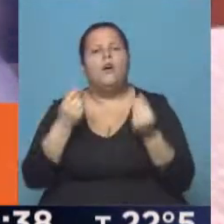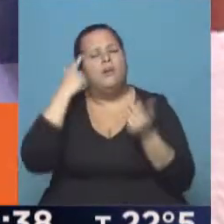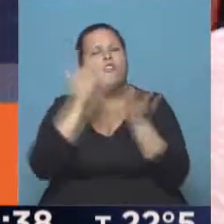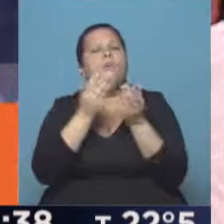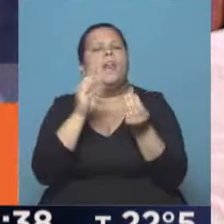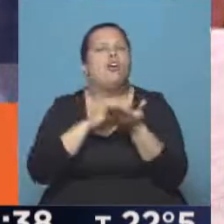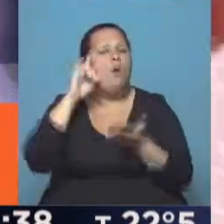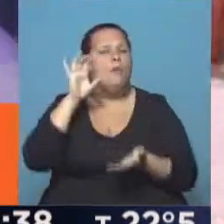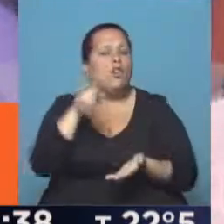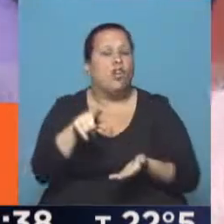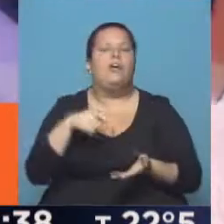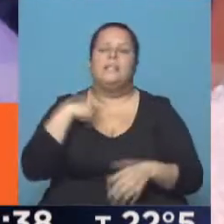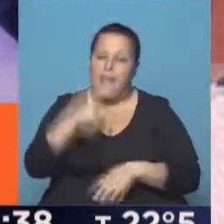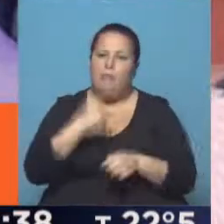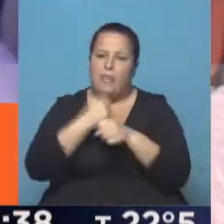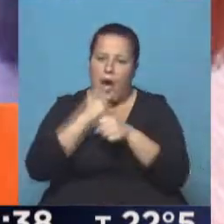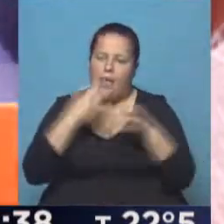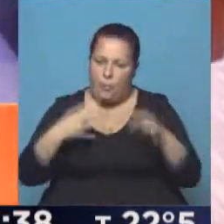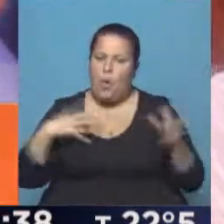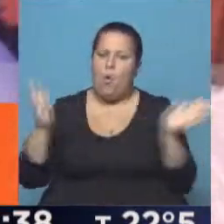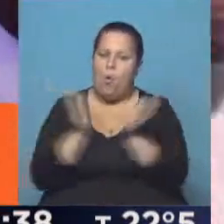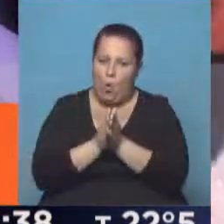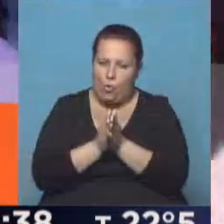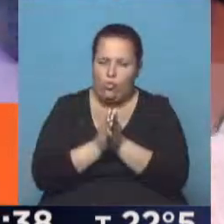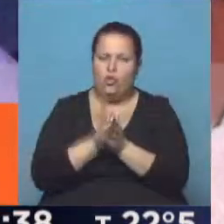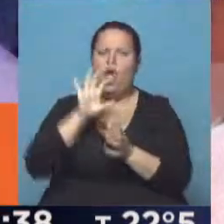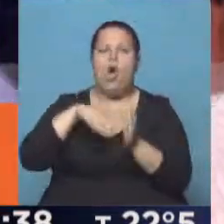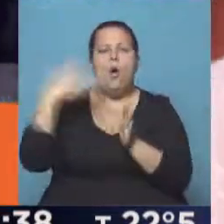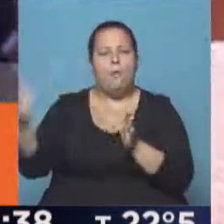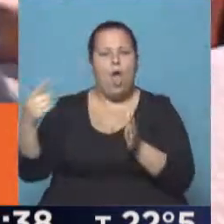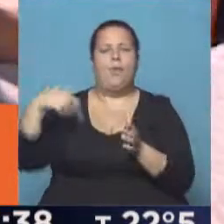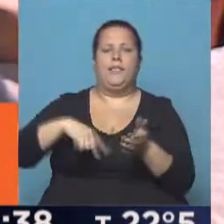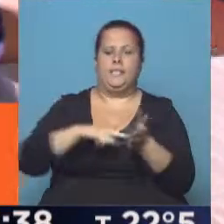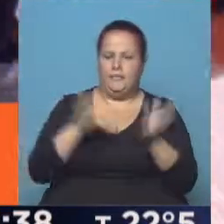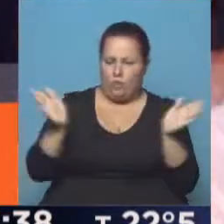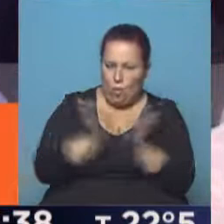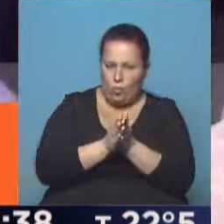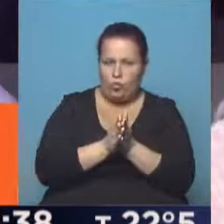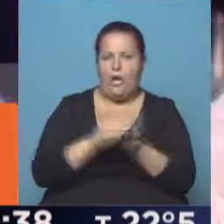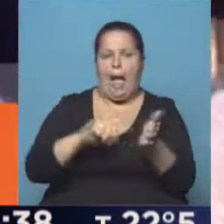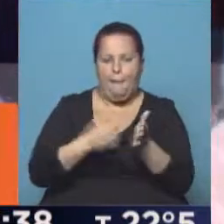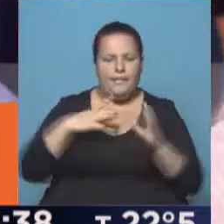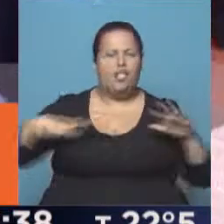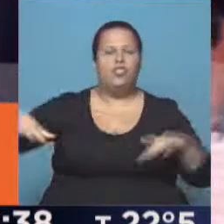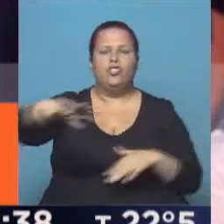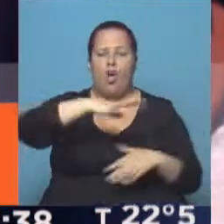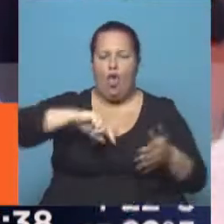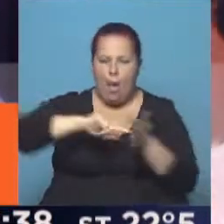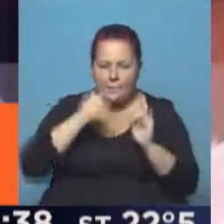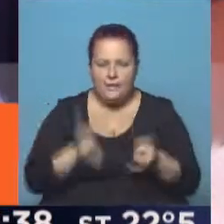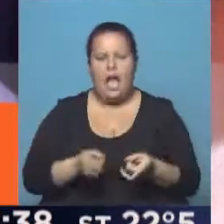evaluación hacen ustedes de eso? Que estamos trabajando bien en conjunto con la provincia, con la ciudad, en toda la área